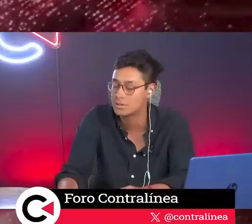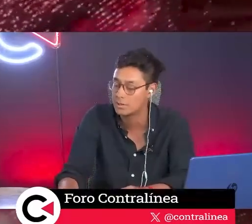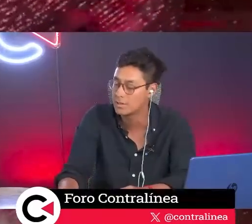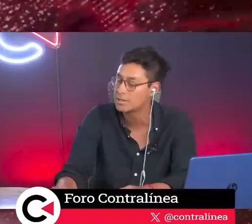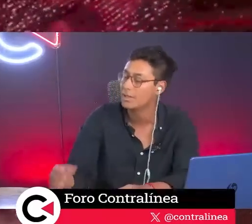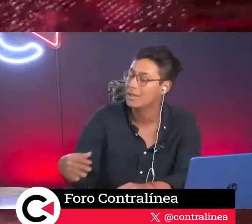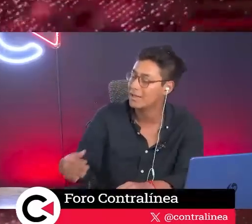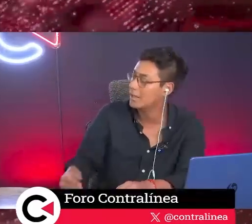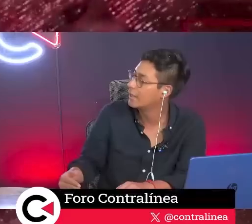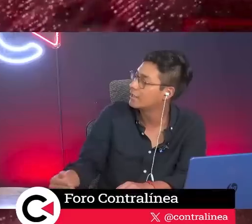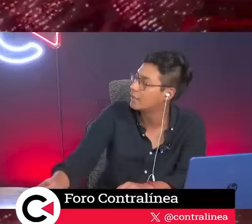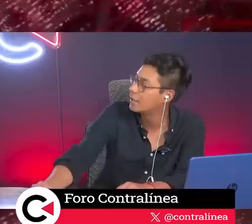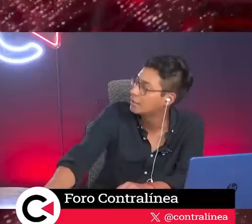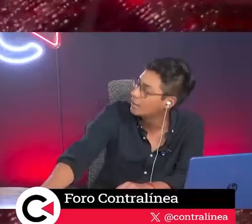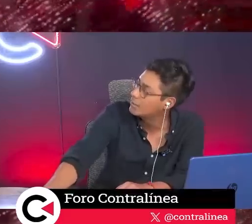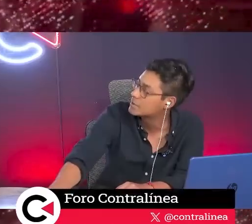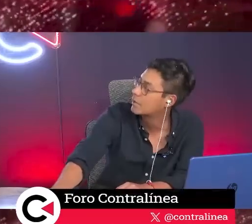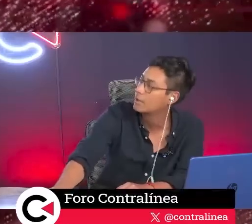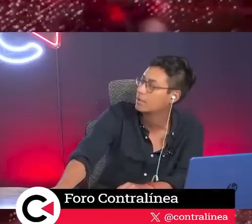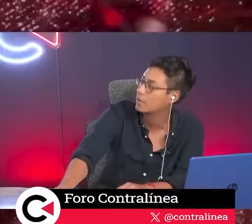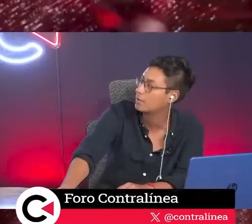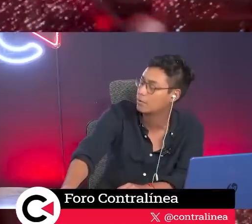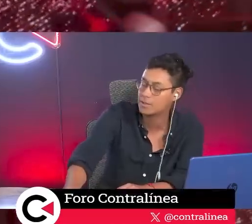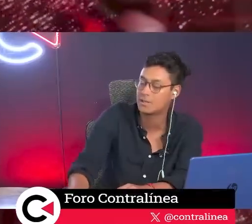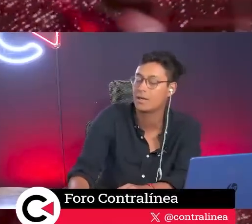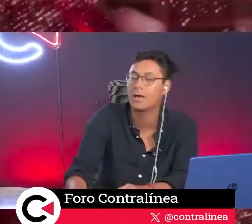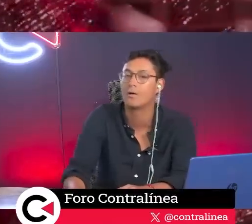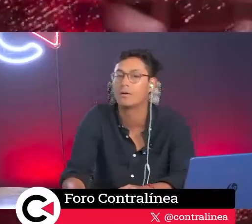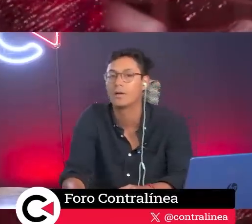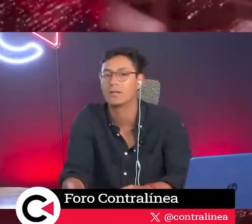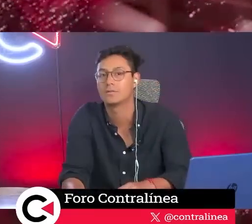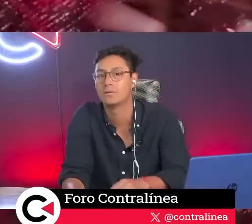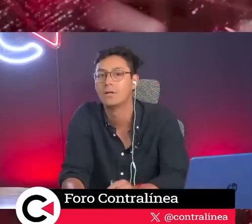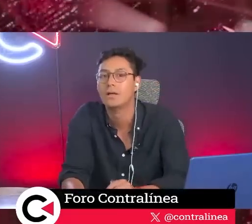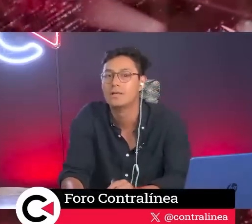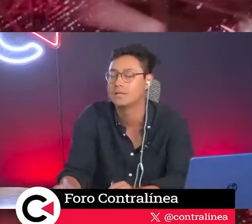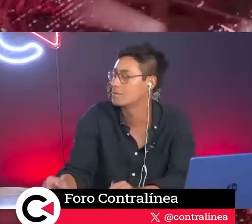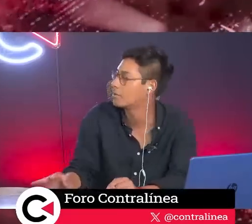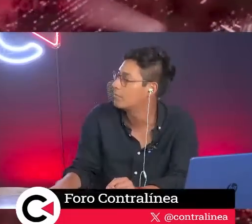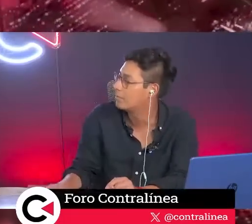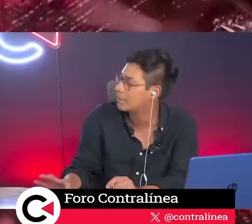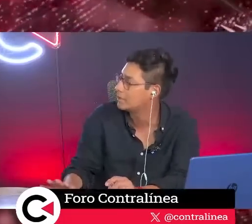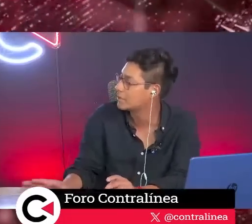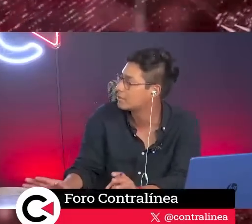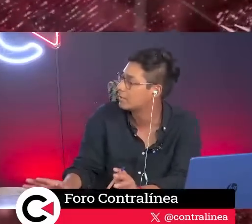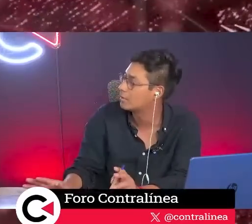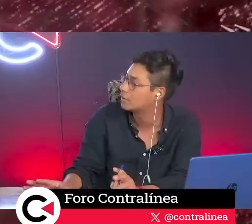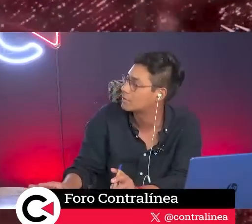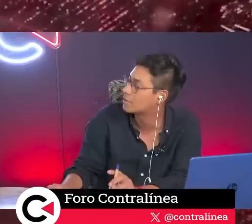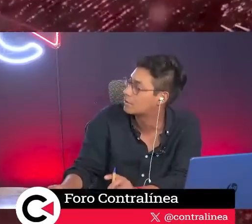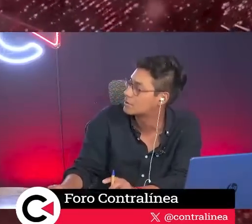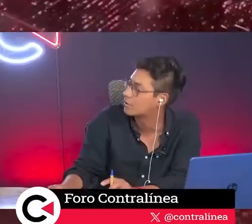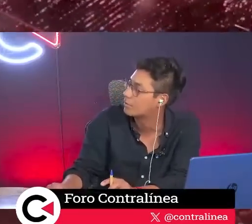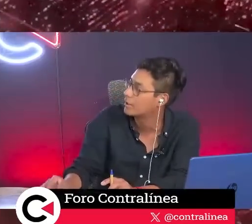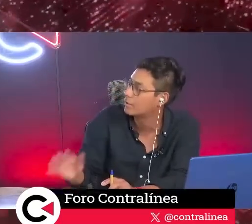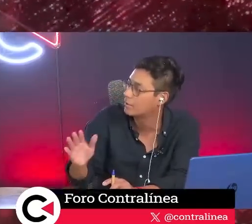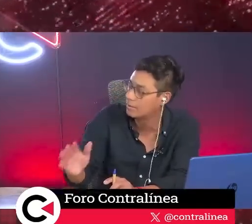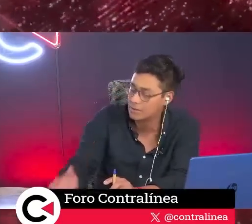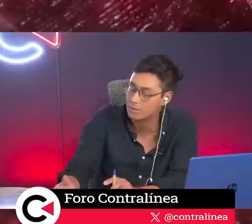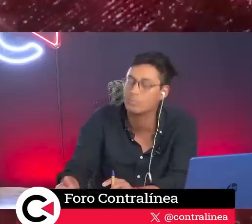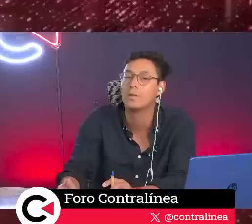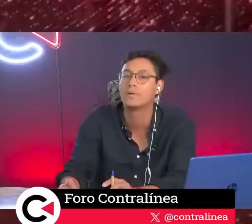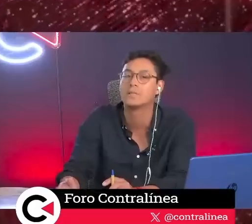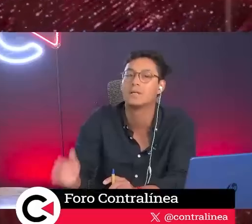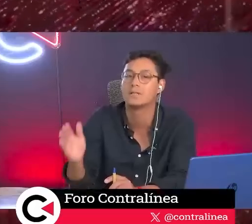algunas diputaciones y de ahí en adelante empezó a ganar territorio hasta ahora que son, si no estoy mal, 23 o 24 estados los que